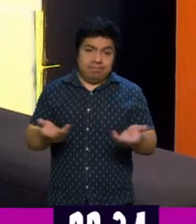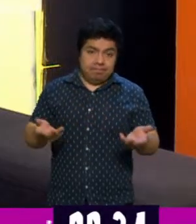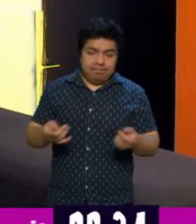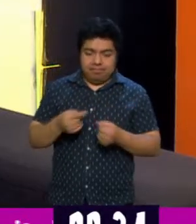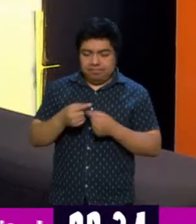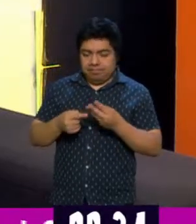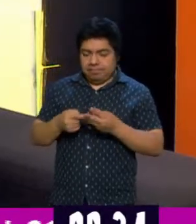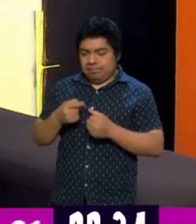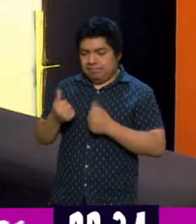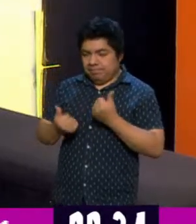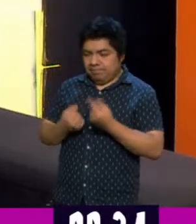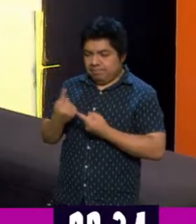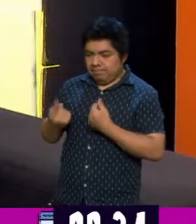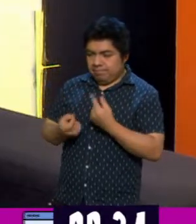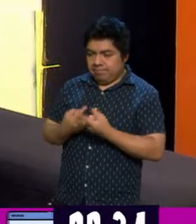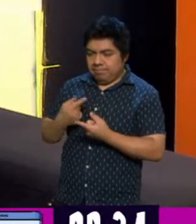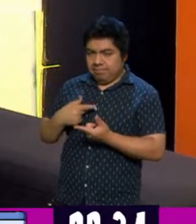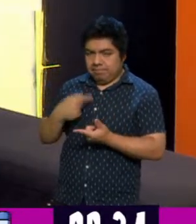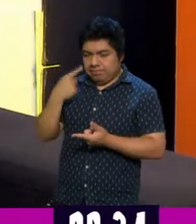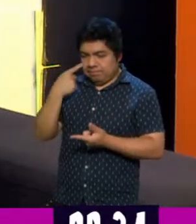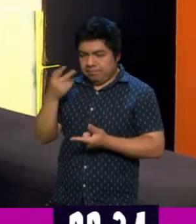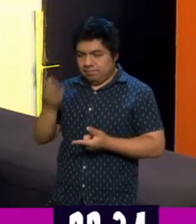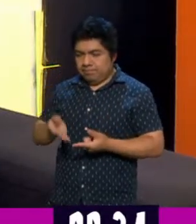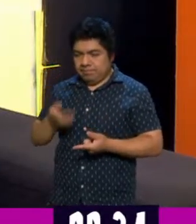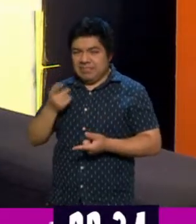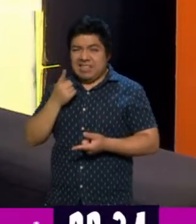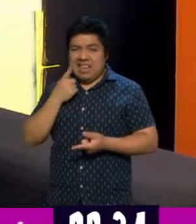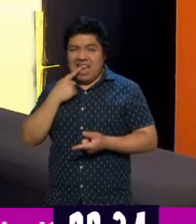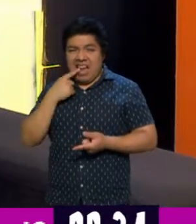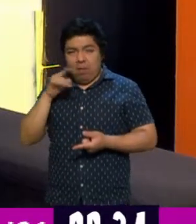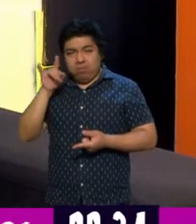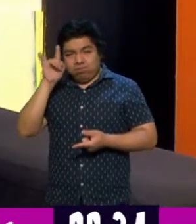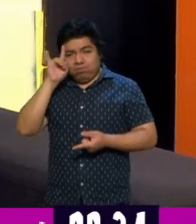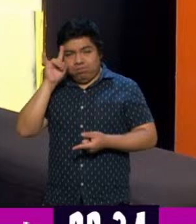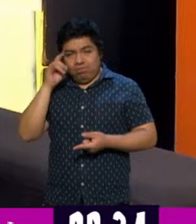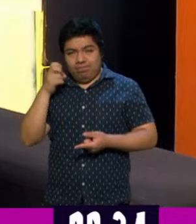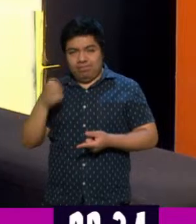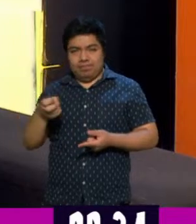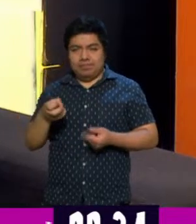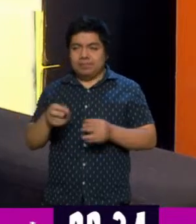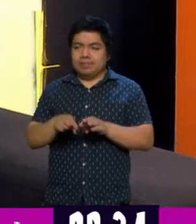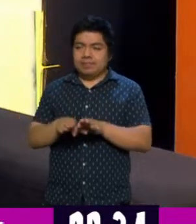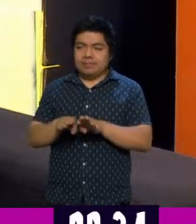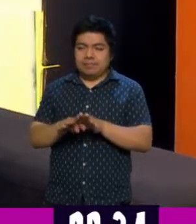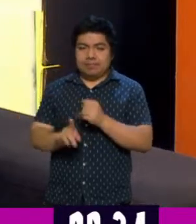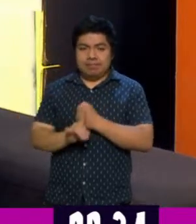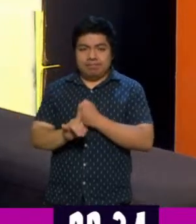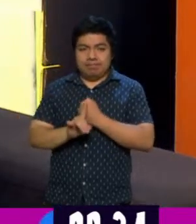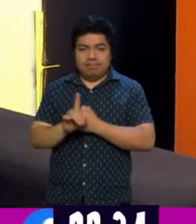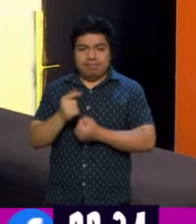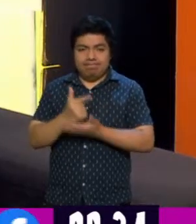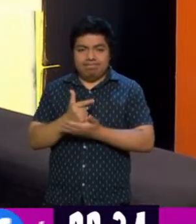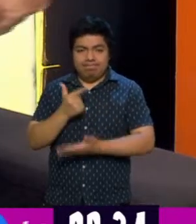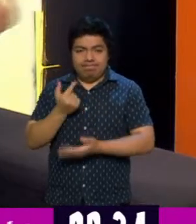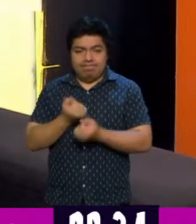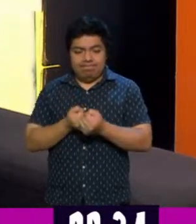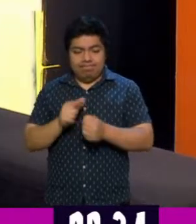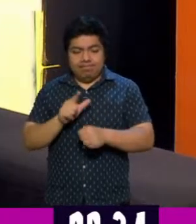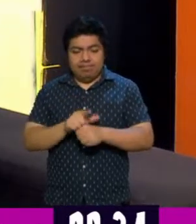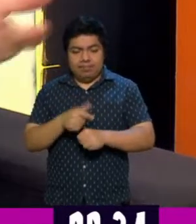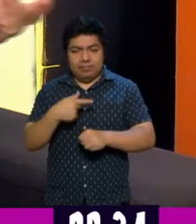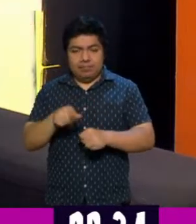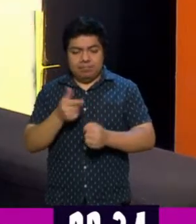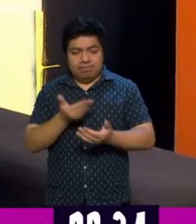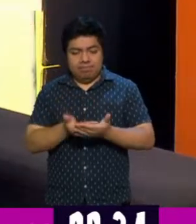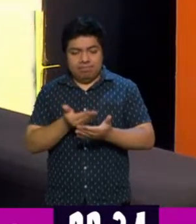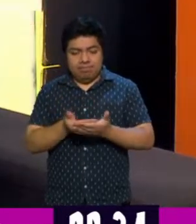que me confirman a mí que el mal es un problema gravemente social y que tiene que ver con los fundamentos